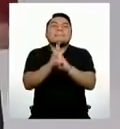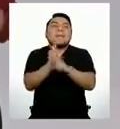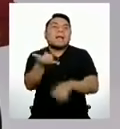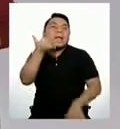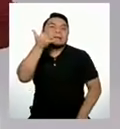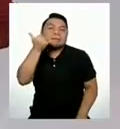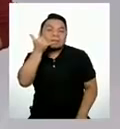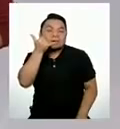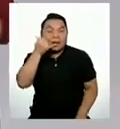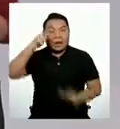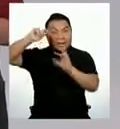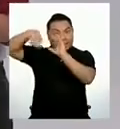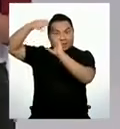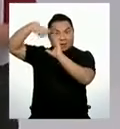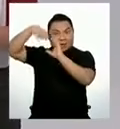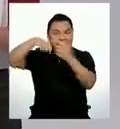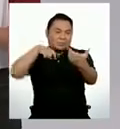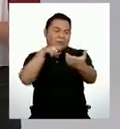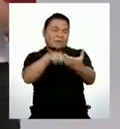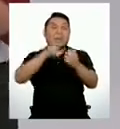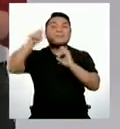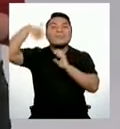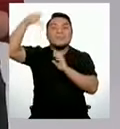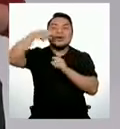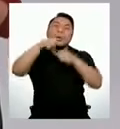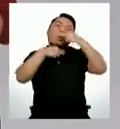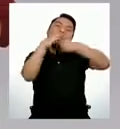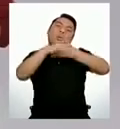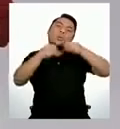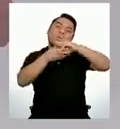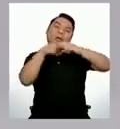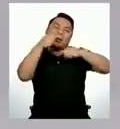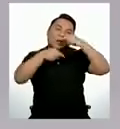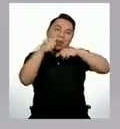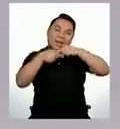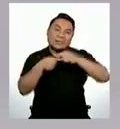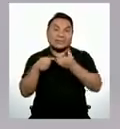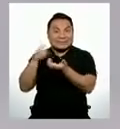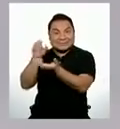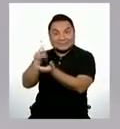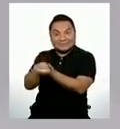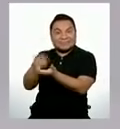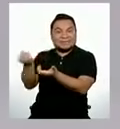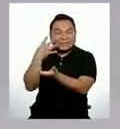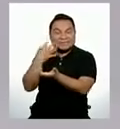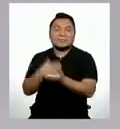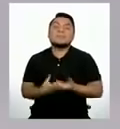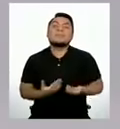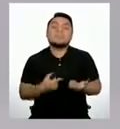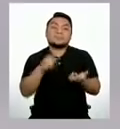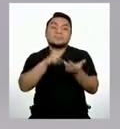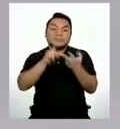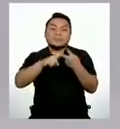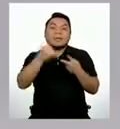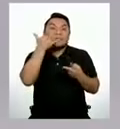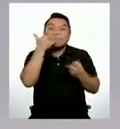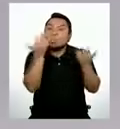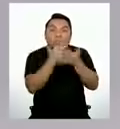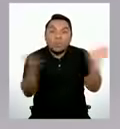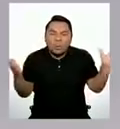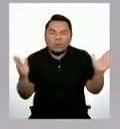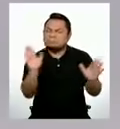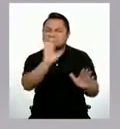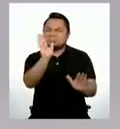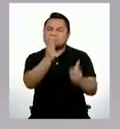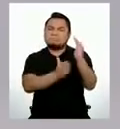celular con grabadora para que puedas grabar cuando te cuenten la historia. La segunda, si no consigues el celular, no hay problema.